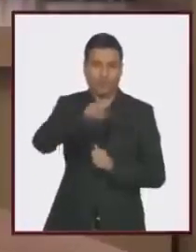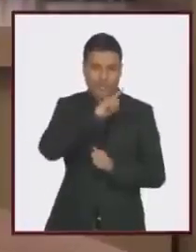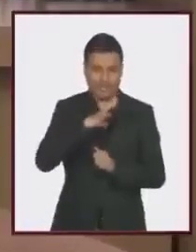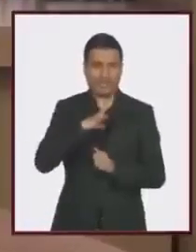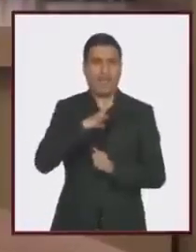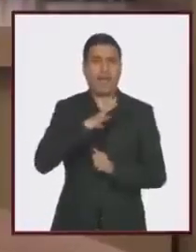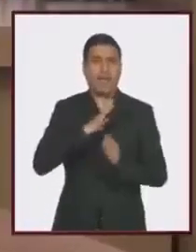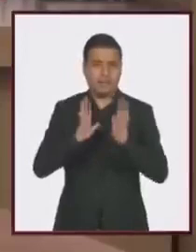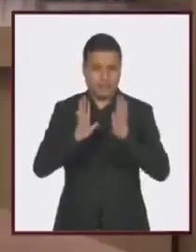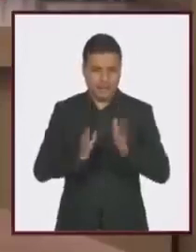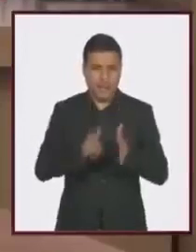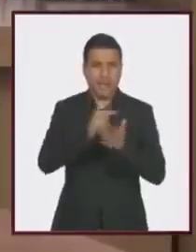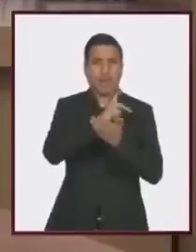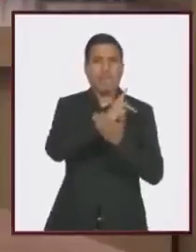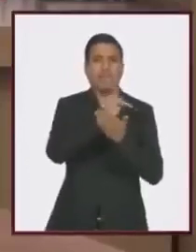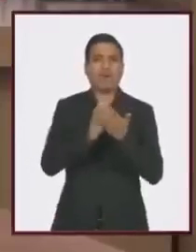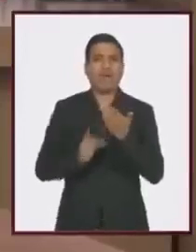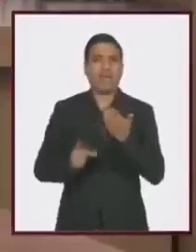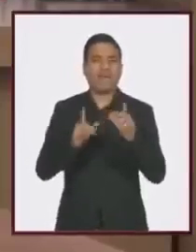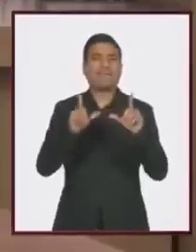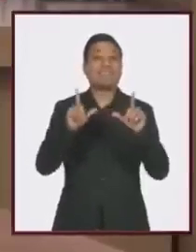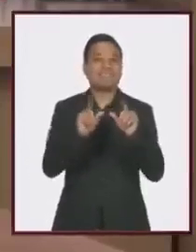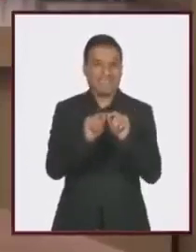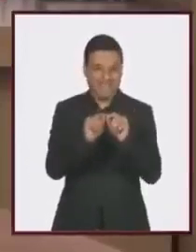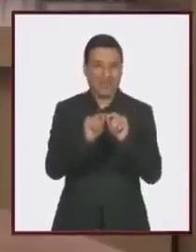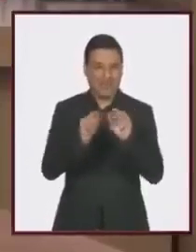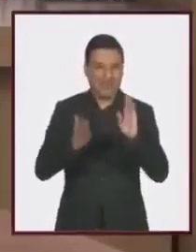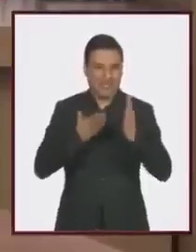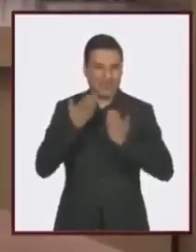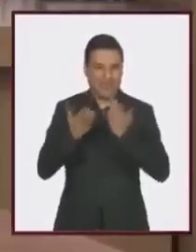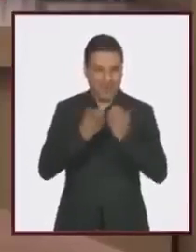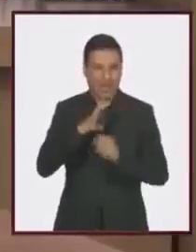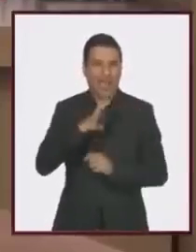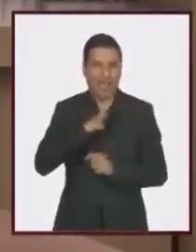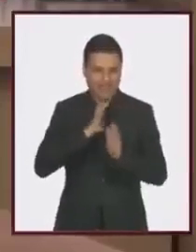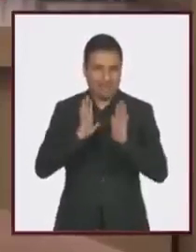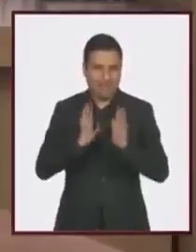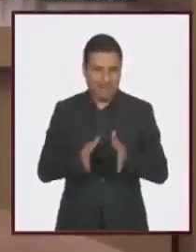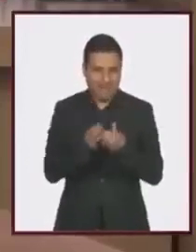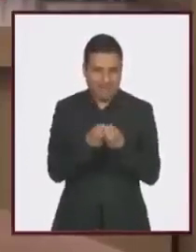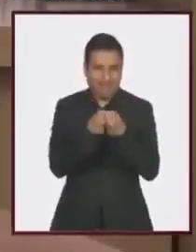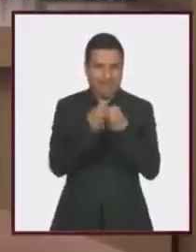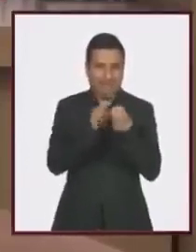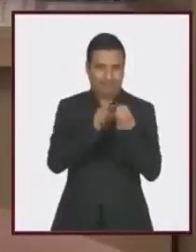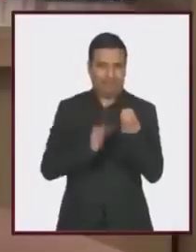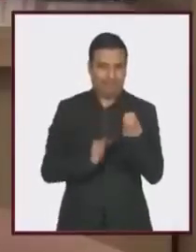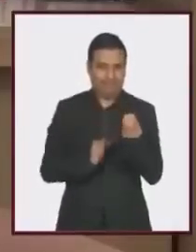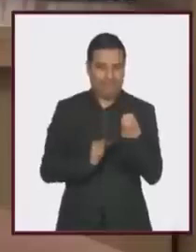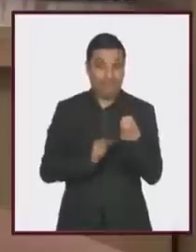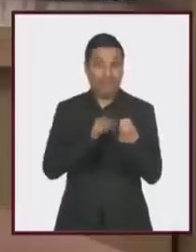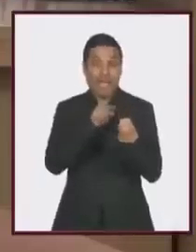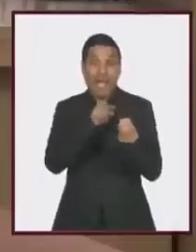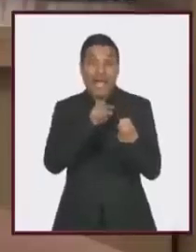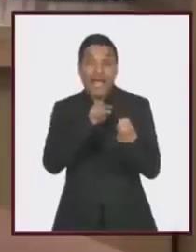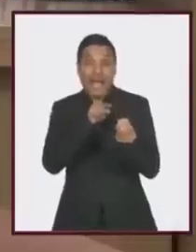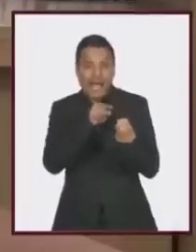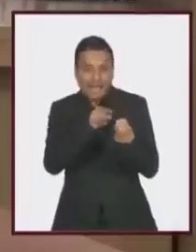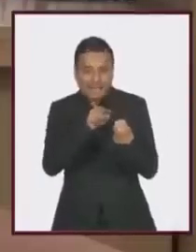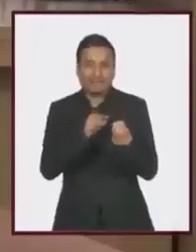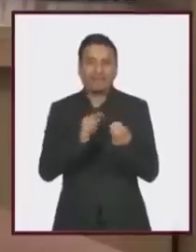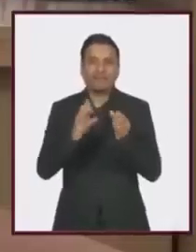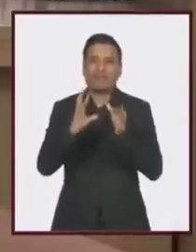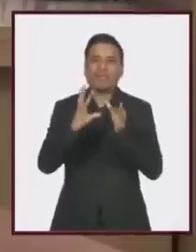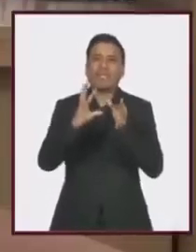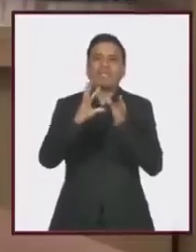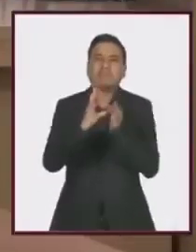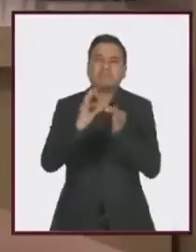programa sintético de estudio. Ahí se concentran, se plasman todos